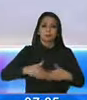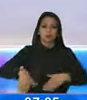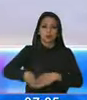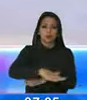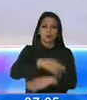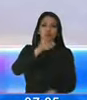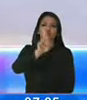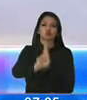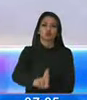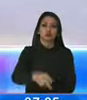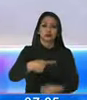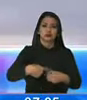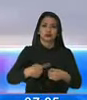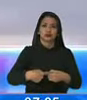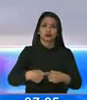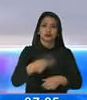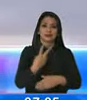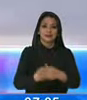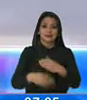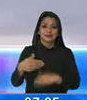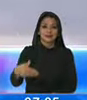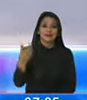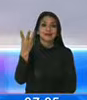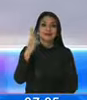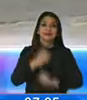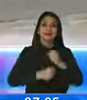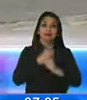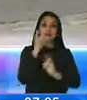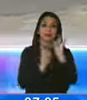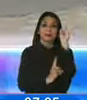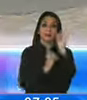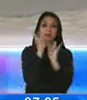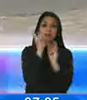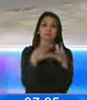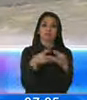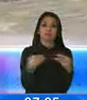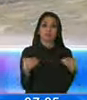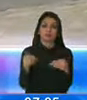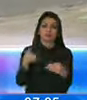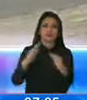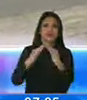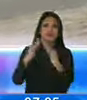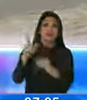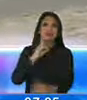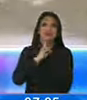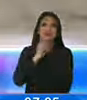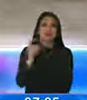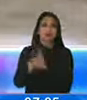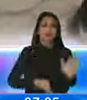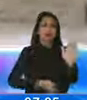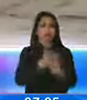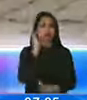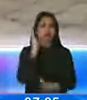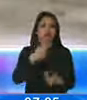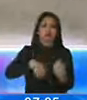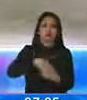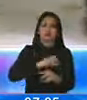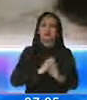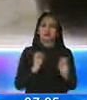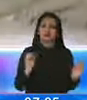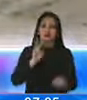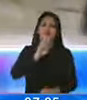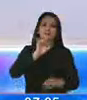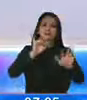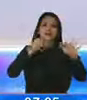tras la desaparición de sus hijas gemelas de 16 años de edad, desde que salieron de la casa de sus tíos el pasado miércoles 27